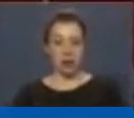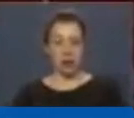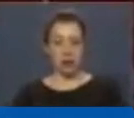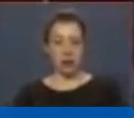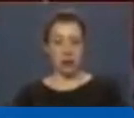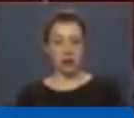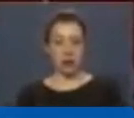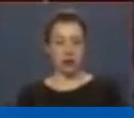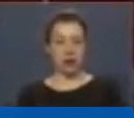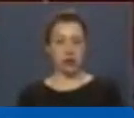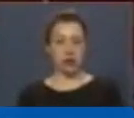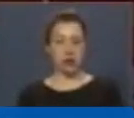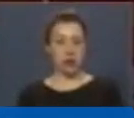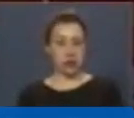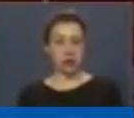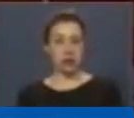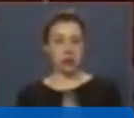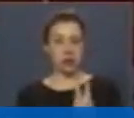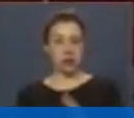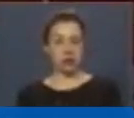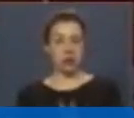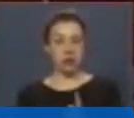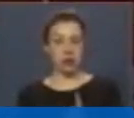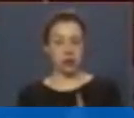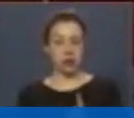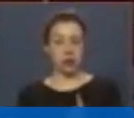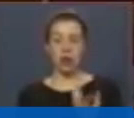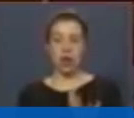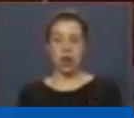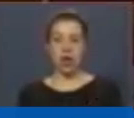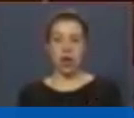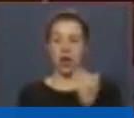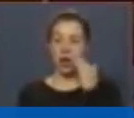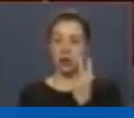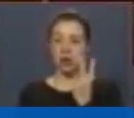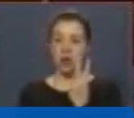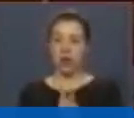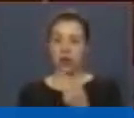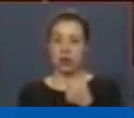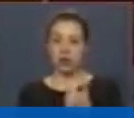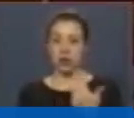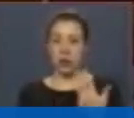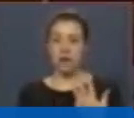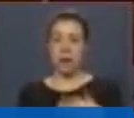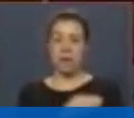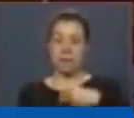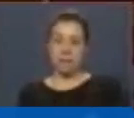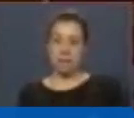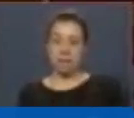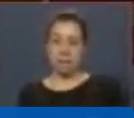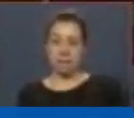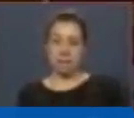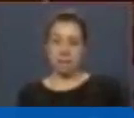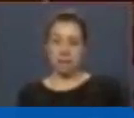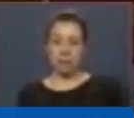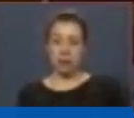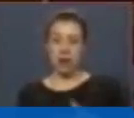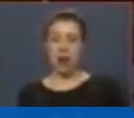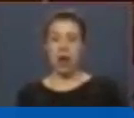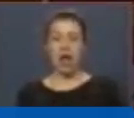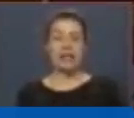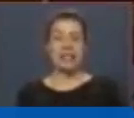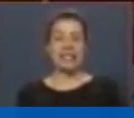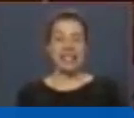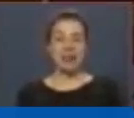solo en el presente año 2021 existen cerca de 269 municipios que hoy tienen